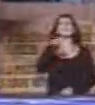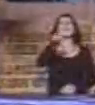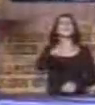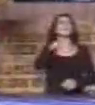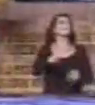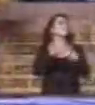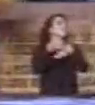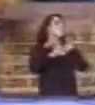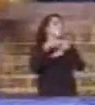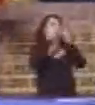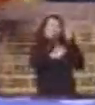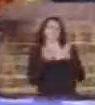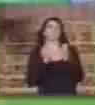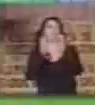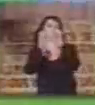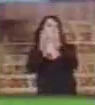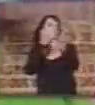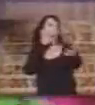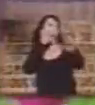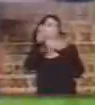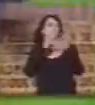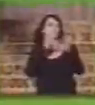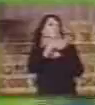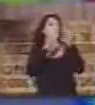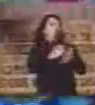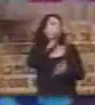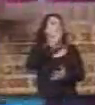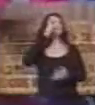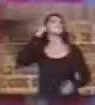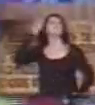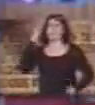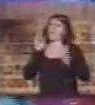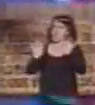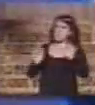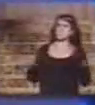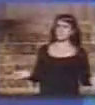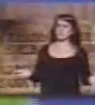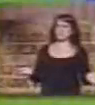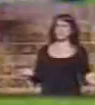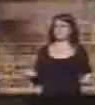Espectacular presencia, merece su fama.